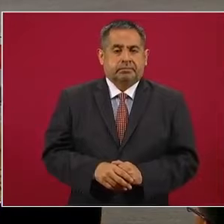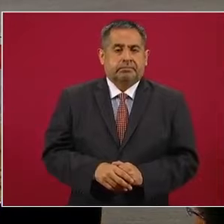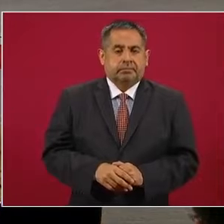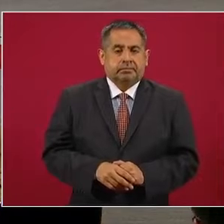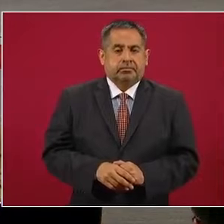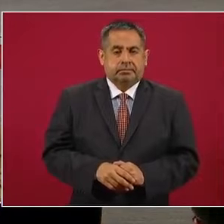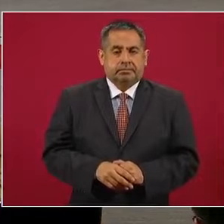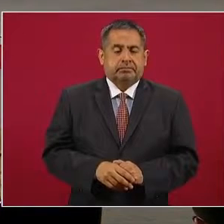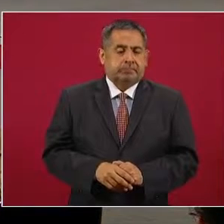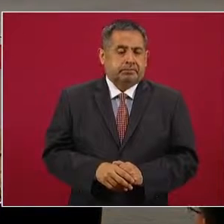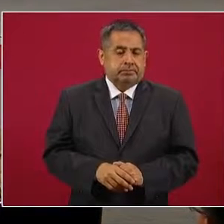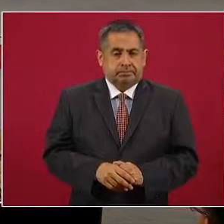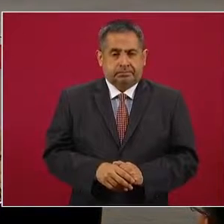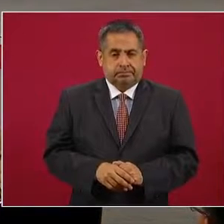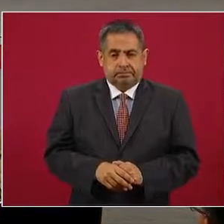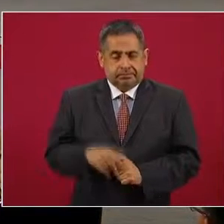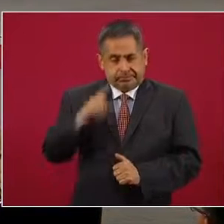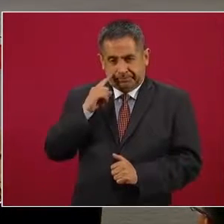esta caída